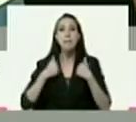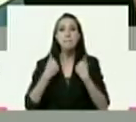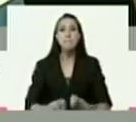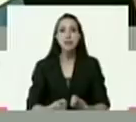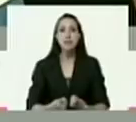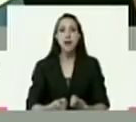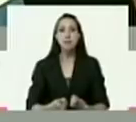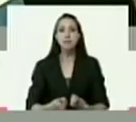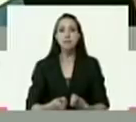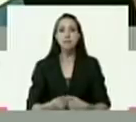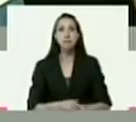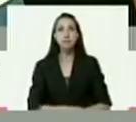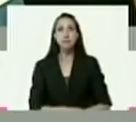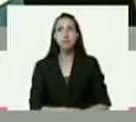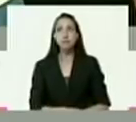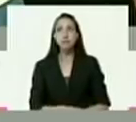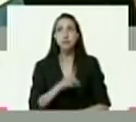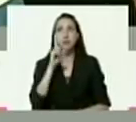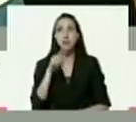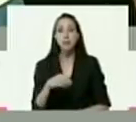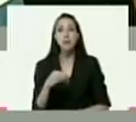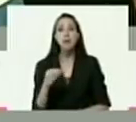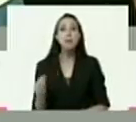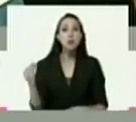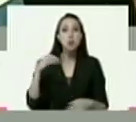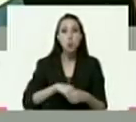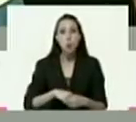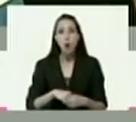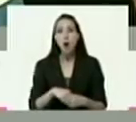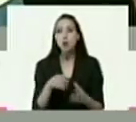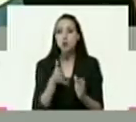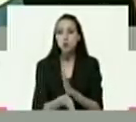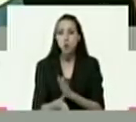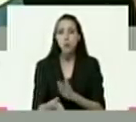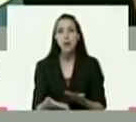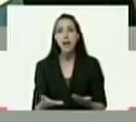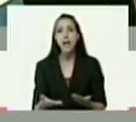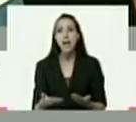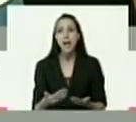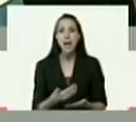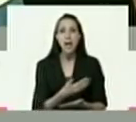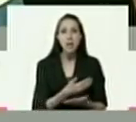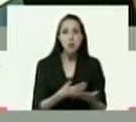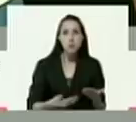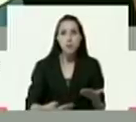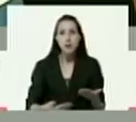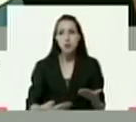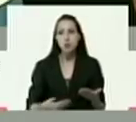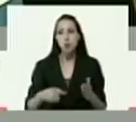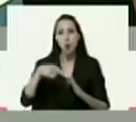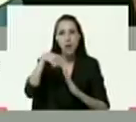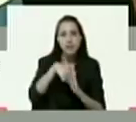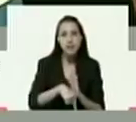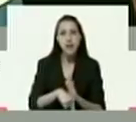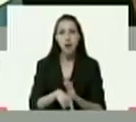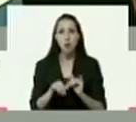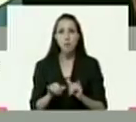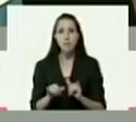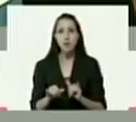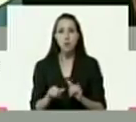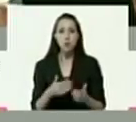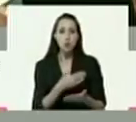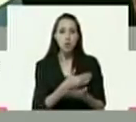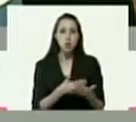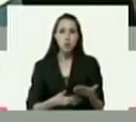Y luego entonces se suma esta activación, que no fue desempolvar un instrumento, fue desenterrarlo. Ese instrumento